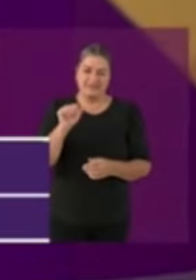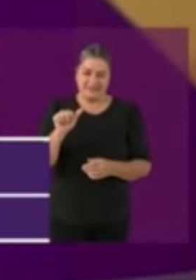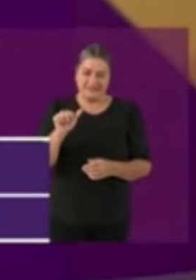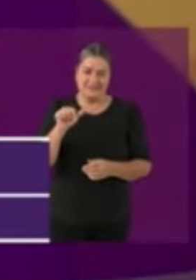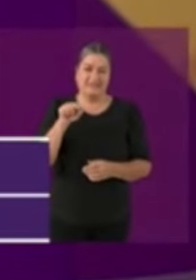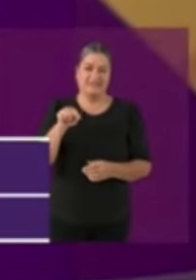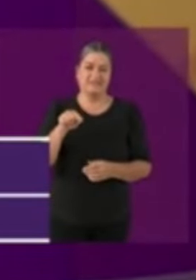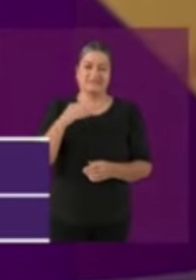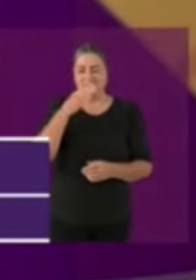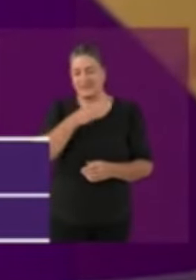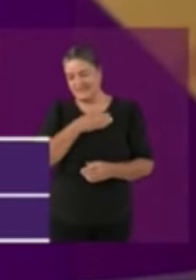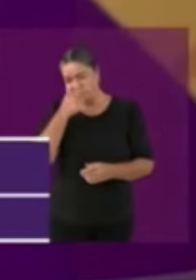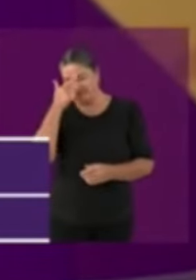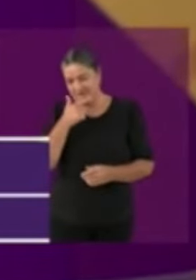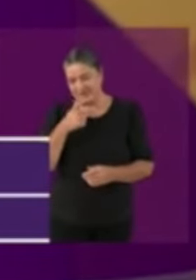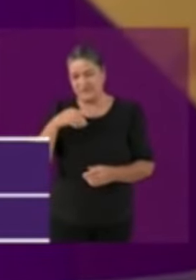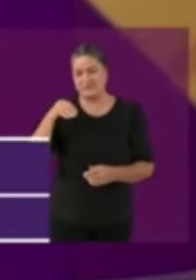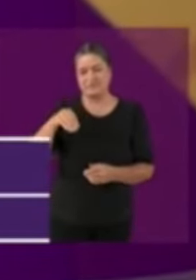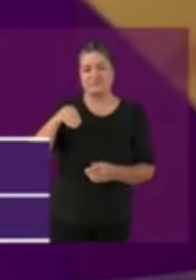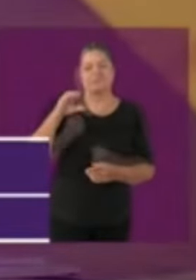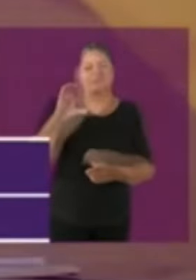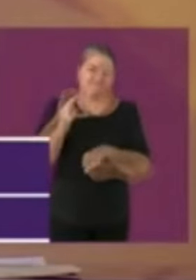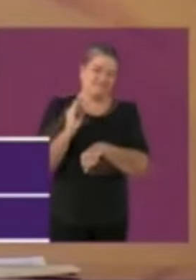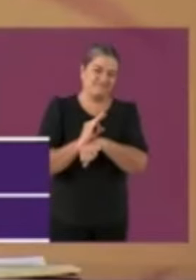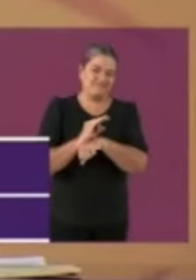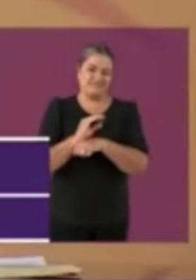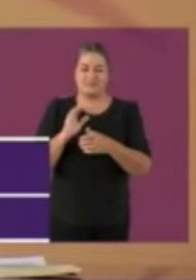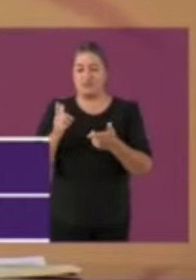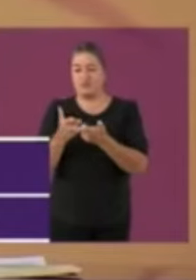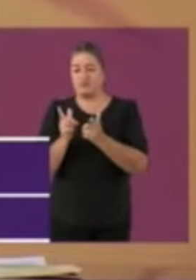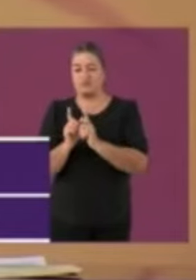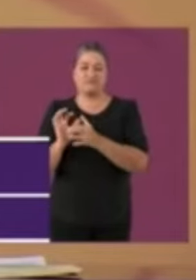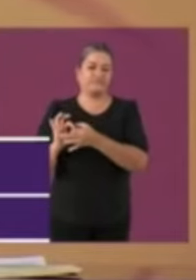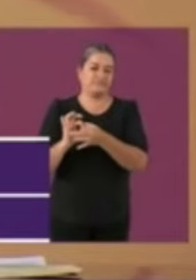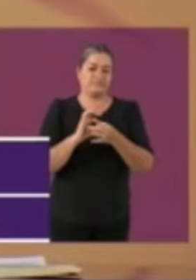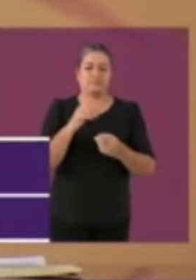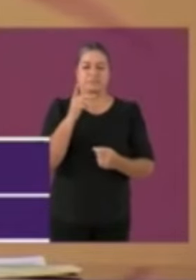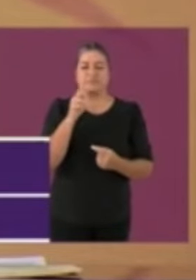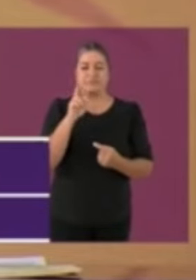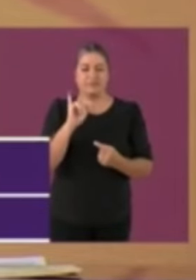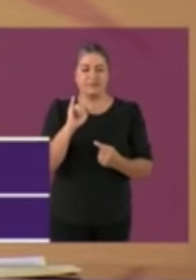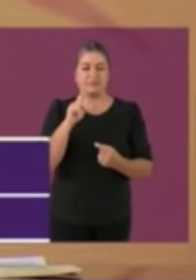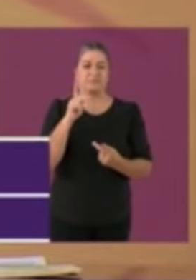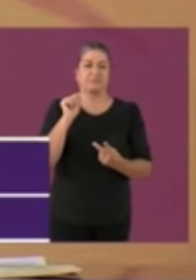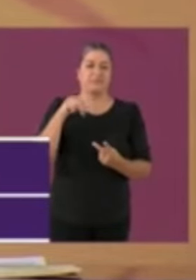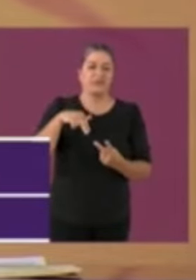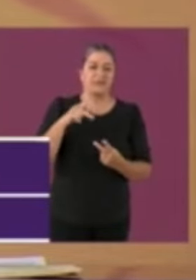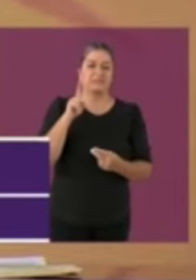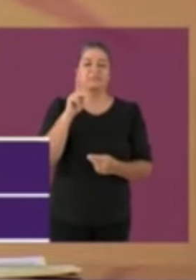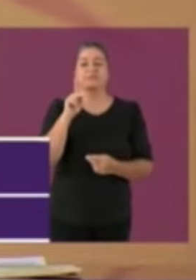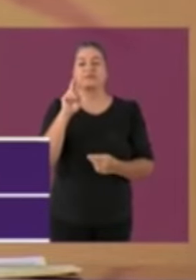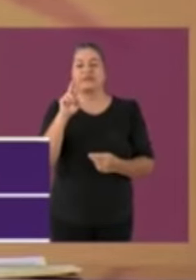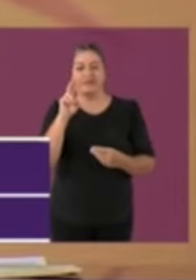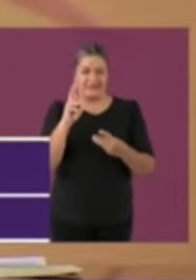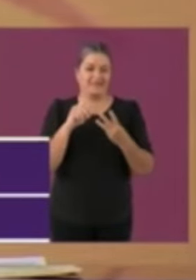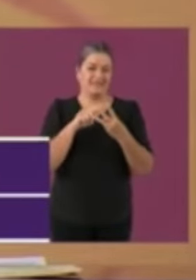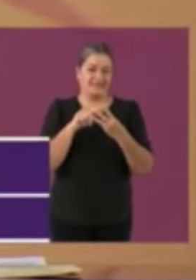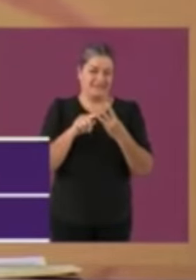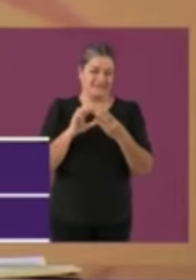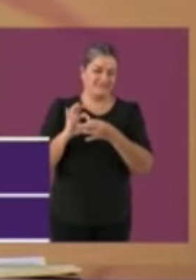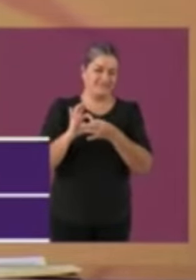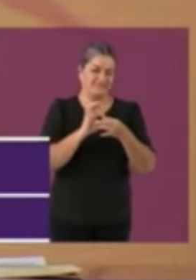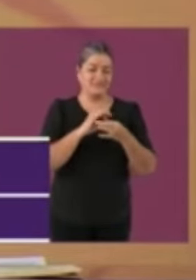él el jefe de gobierno aparte de jefe de estado y jefe de las fuerzas armadas Pues en un debate presidencial